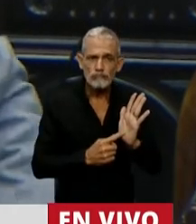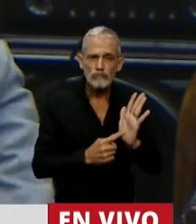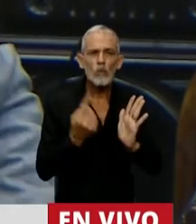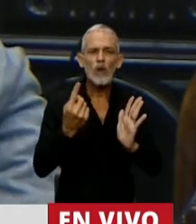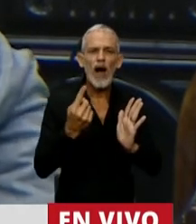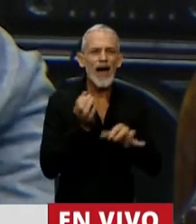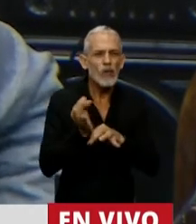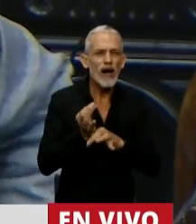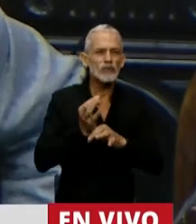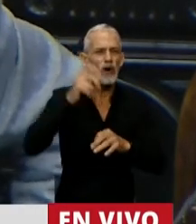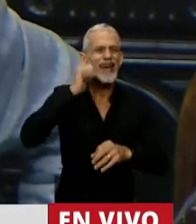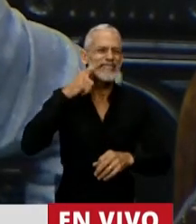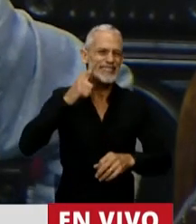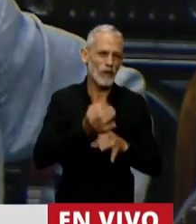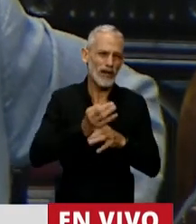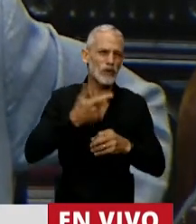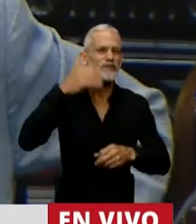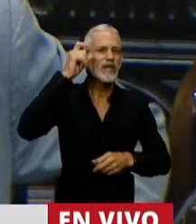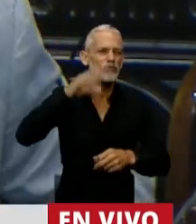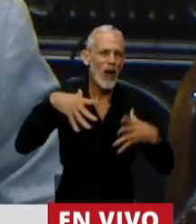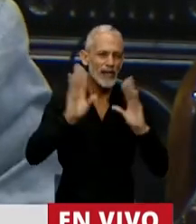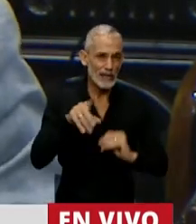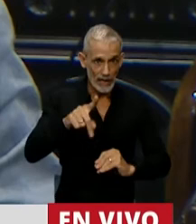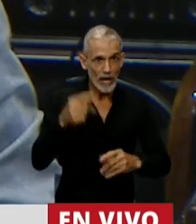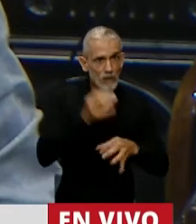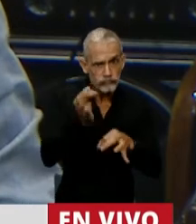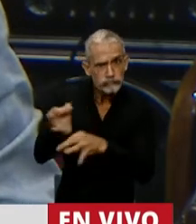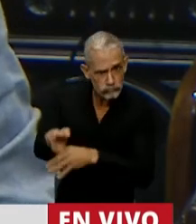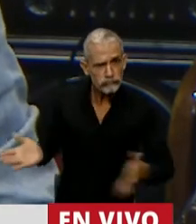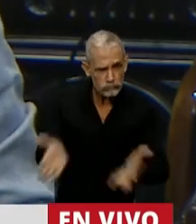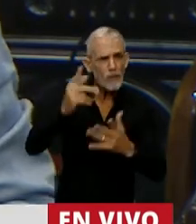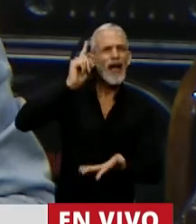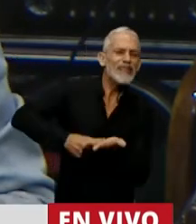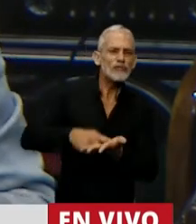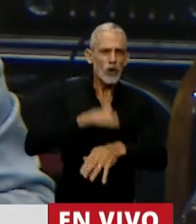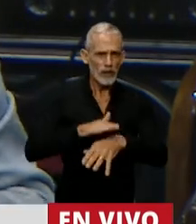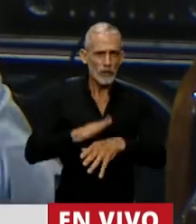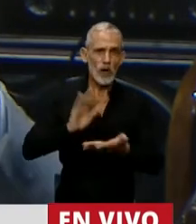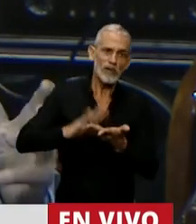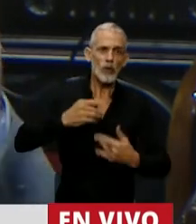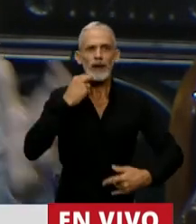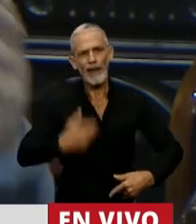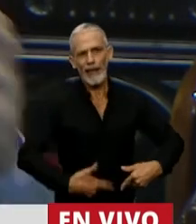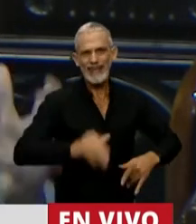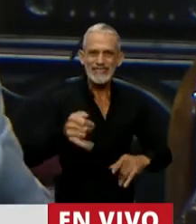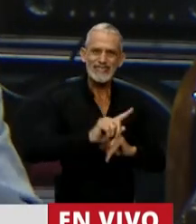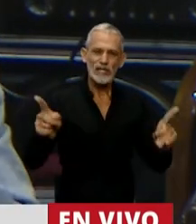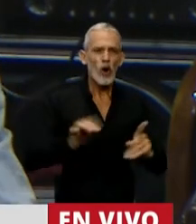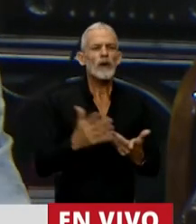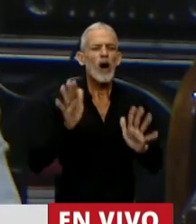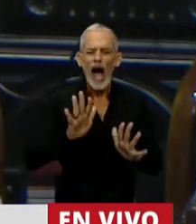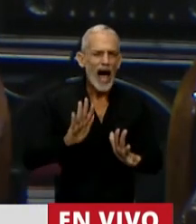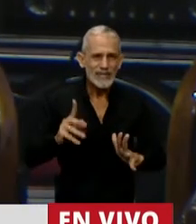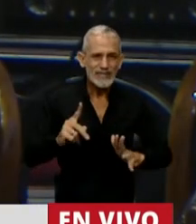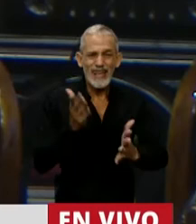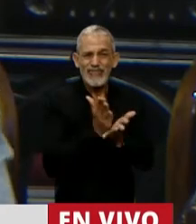una educación sexual integral, capacitemos para la decisión responsable de tener un hijo, pero no caigamos en la mayor